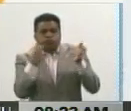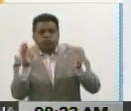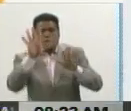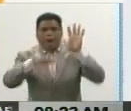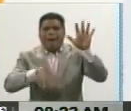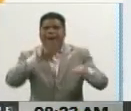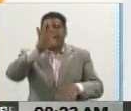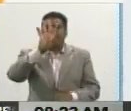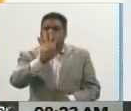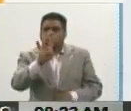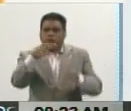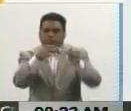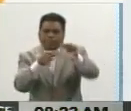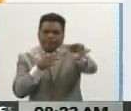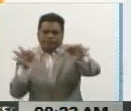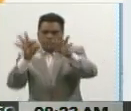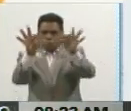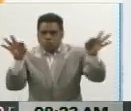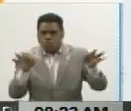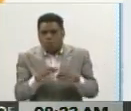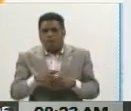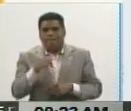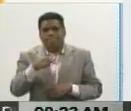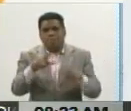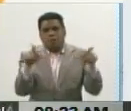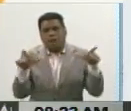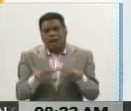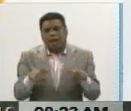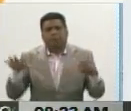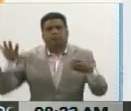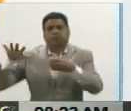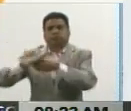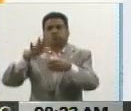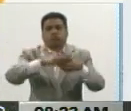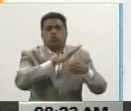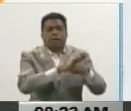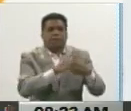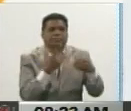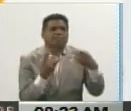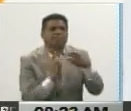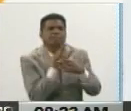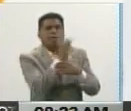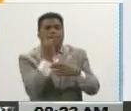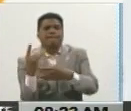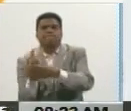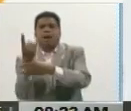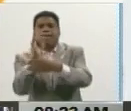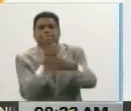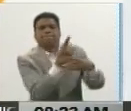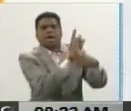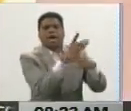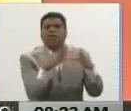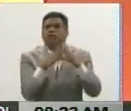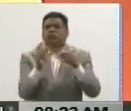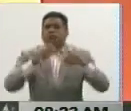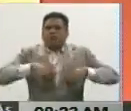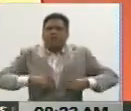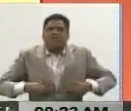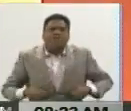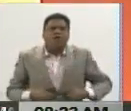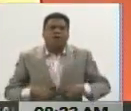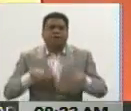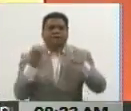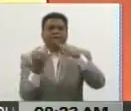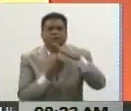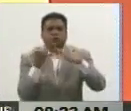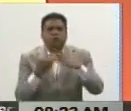representar al menos 3.100 hectáreas de nuestro país cubiertas con las plantas de todo este esfuerzo